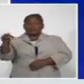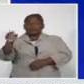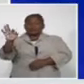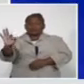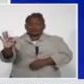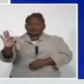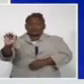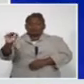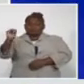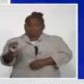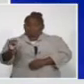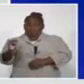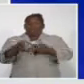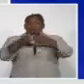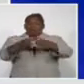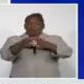Granma